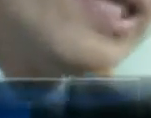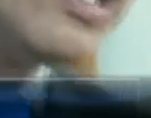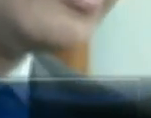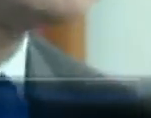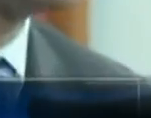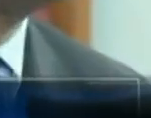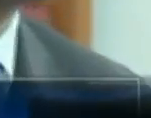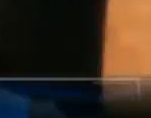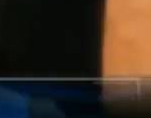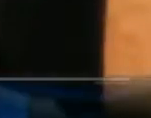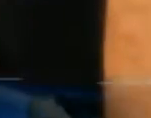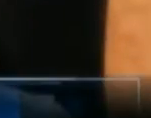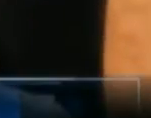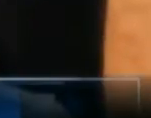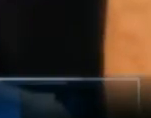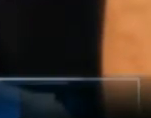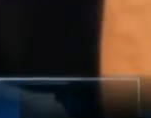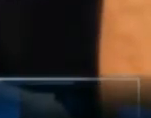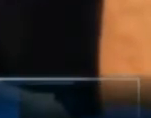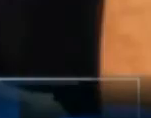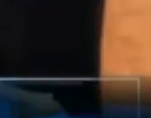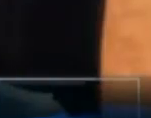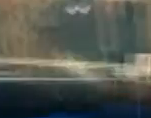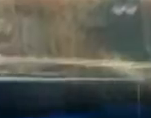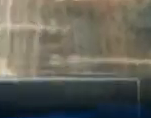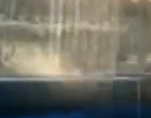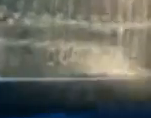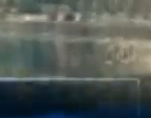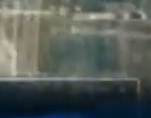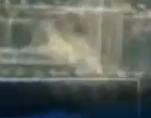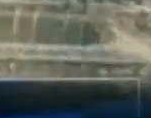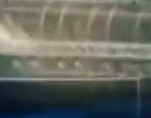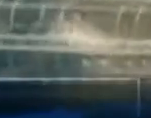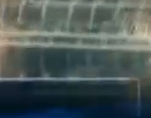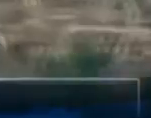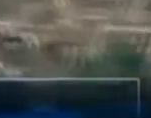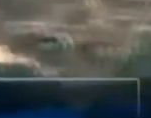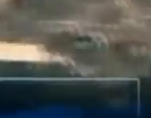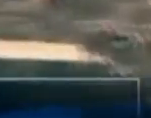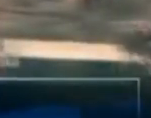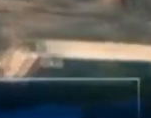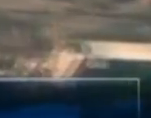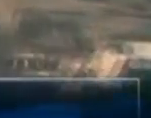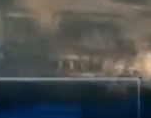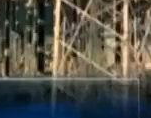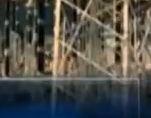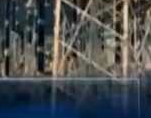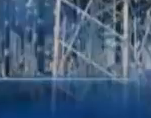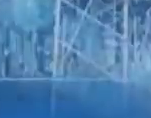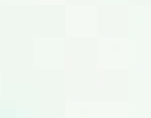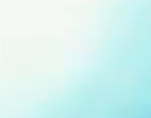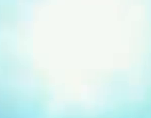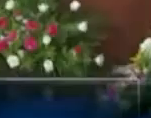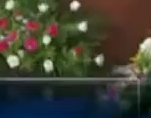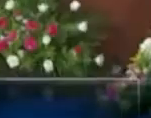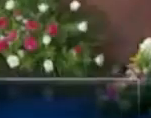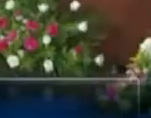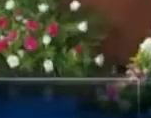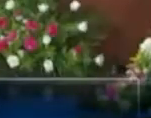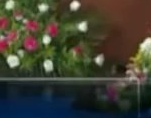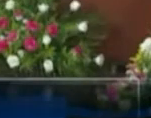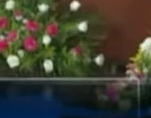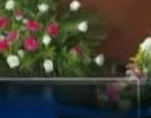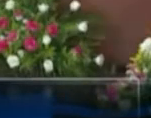el vicepresidente de la república jorge glass presentó la agenda nacional de energía 2016 2040 y en lo